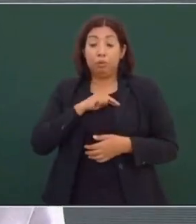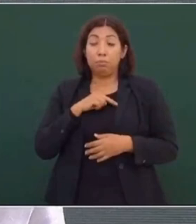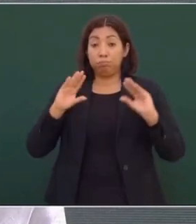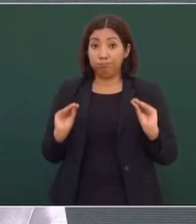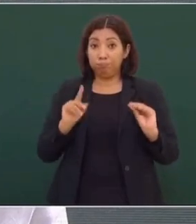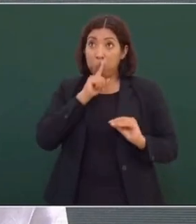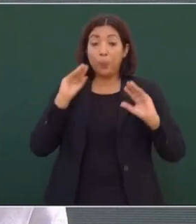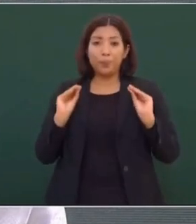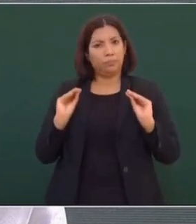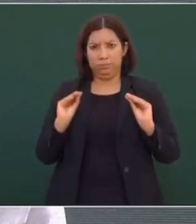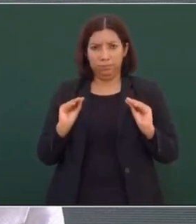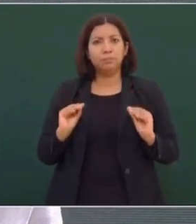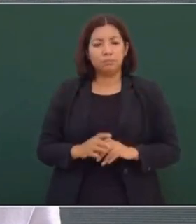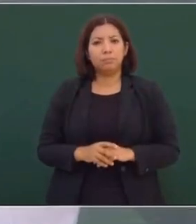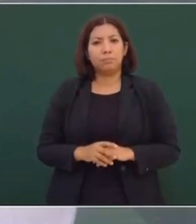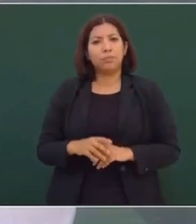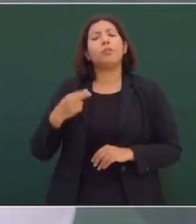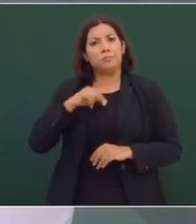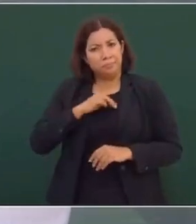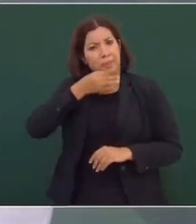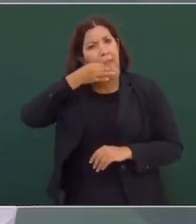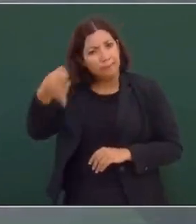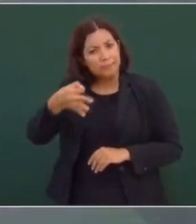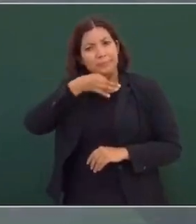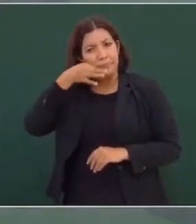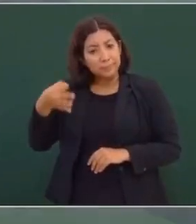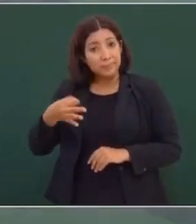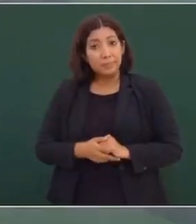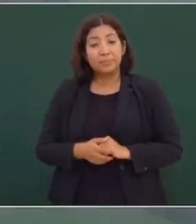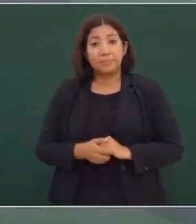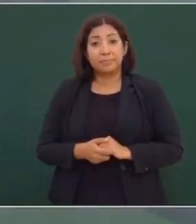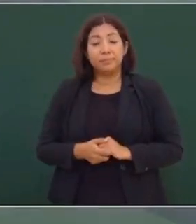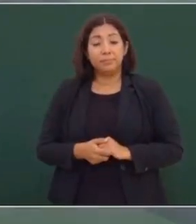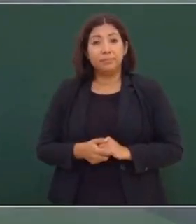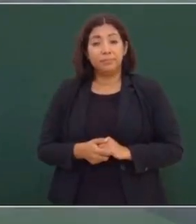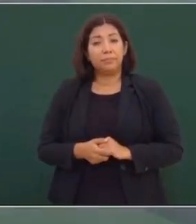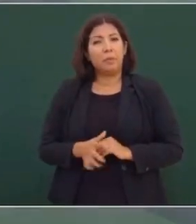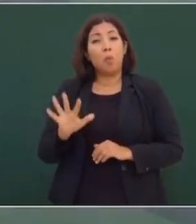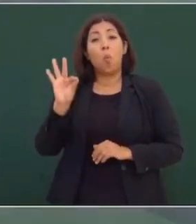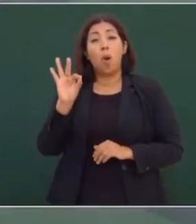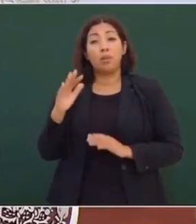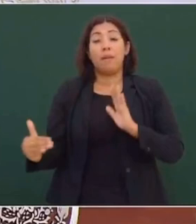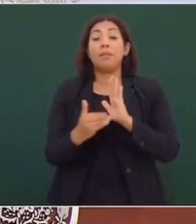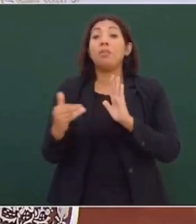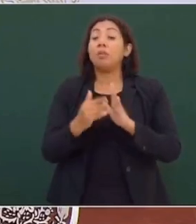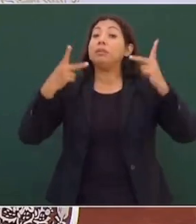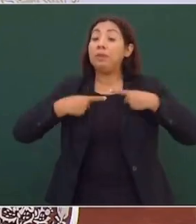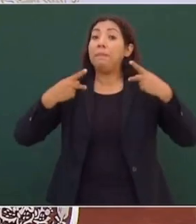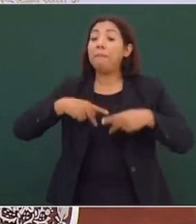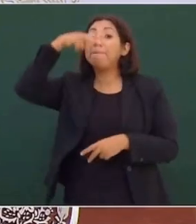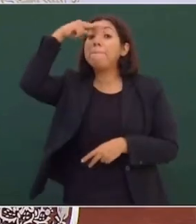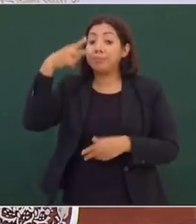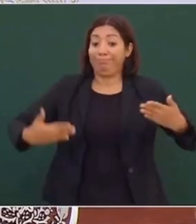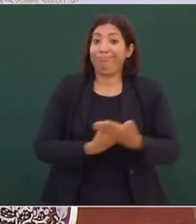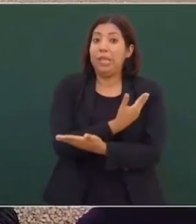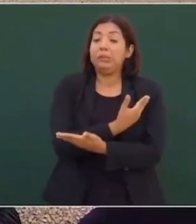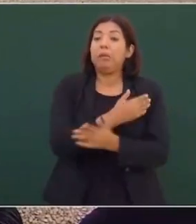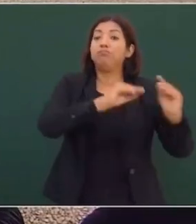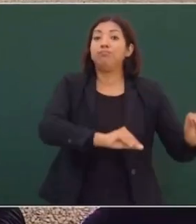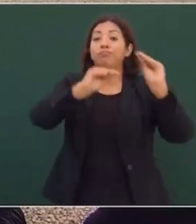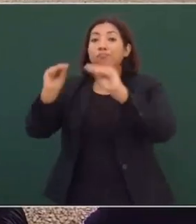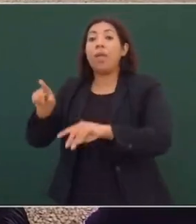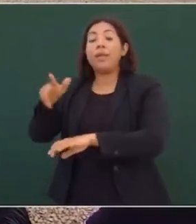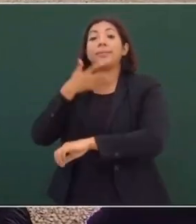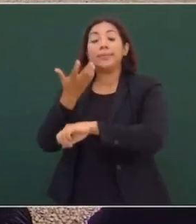callados. Vamos a estar informando, y son 40 millones de mexicanos en Estados Unidos. Si un